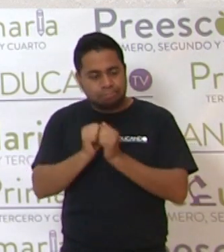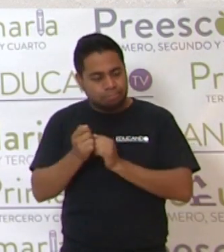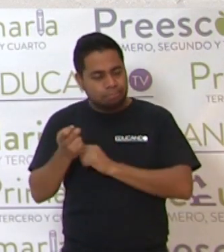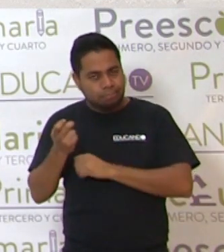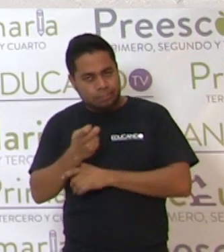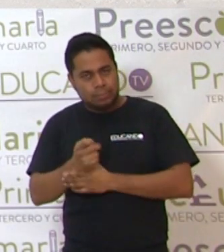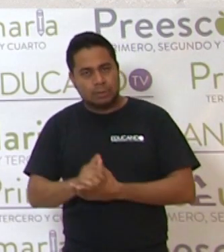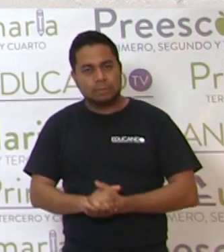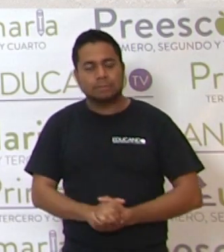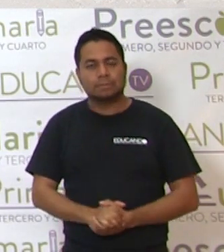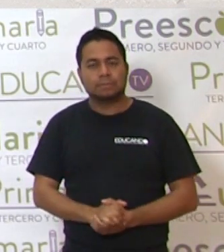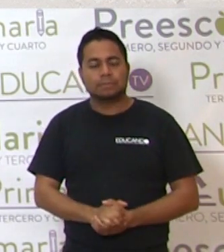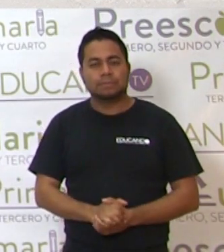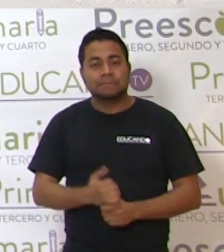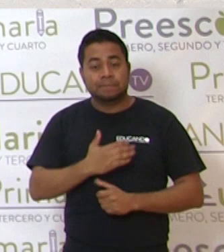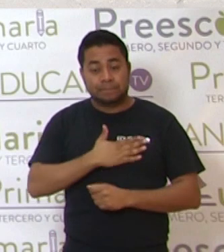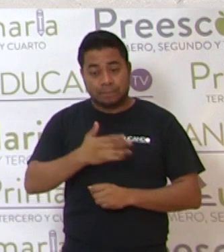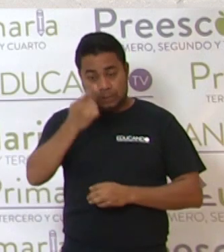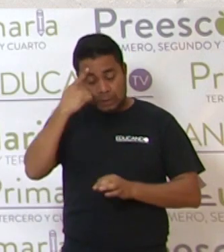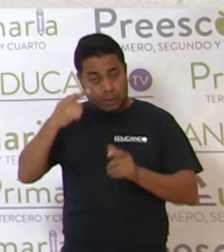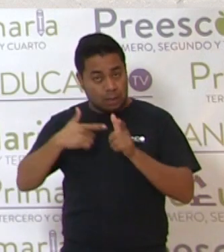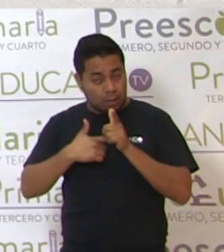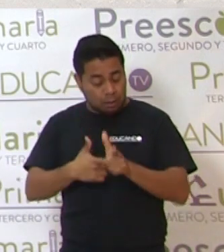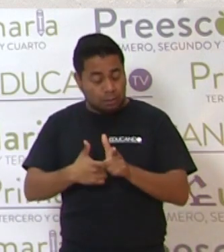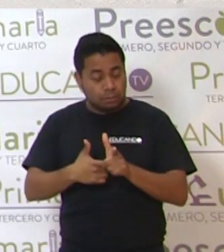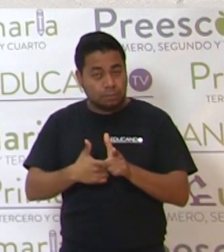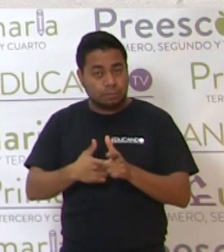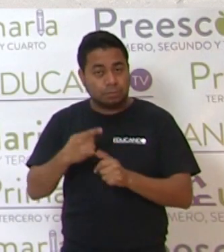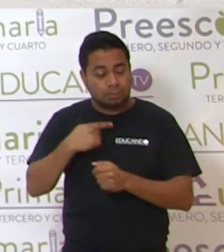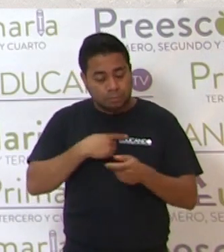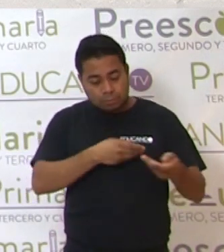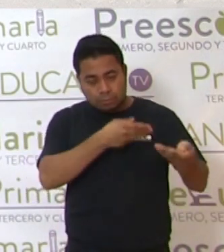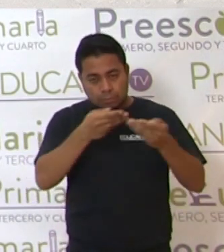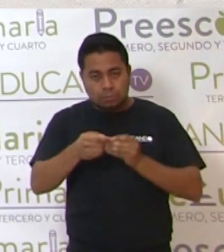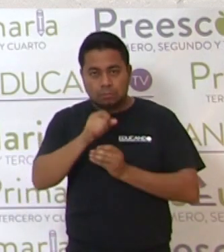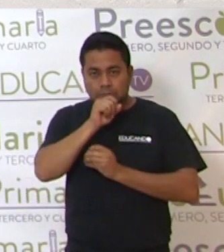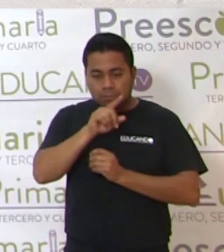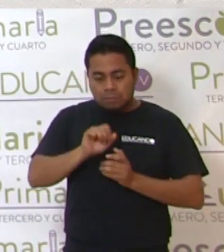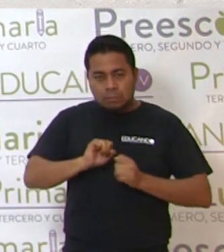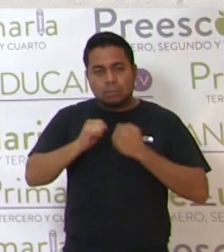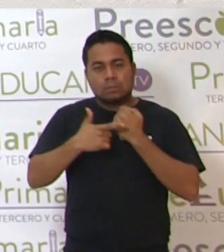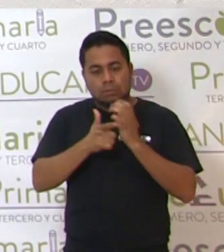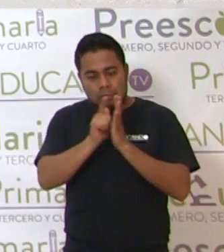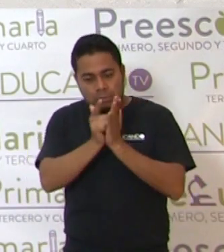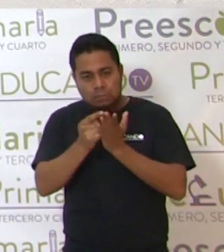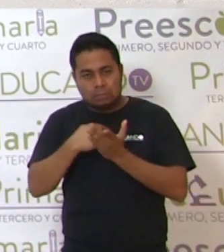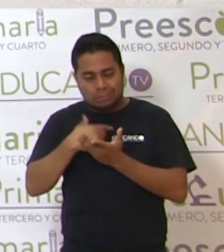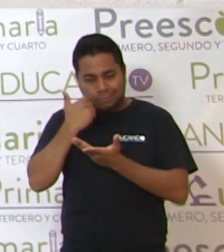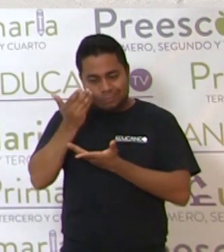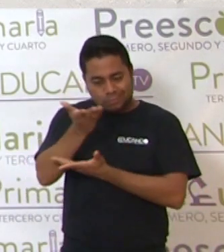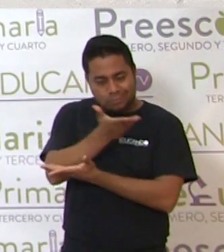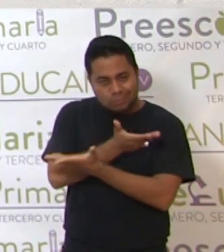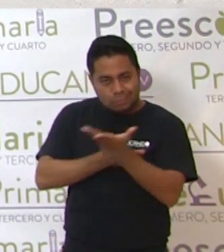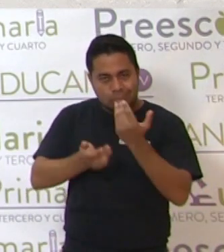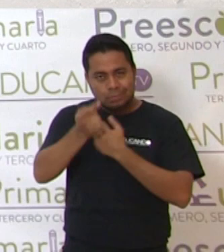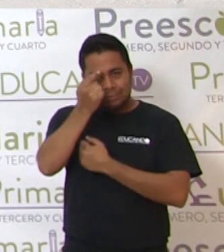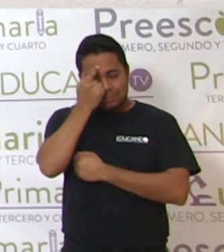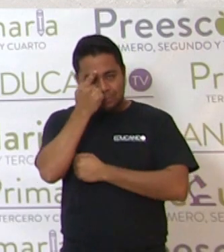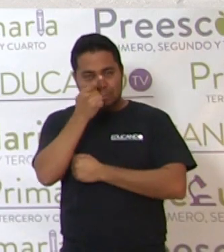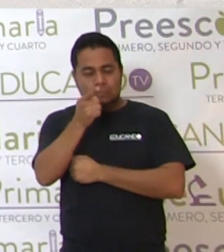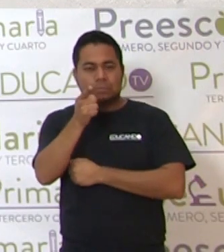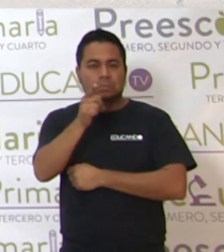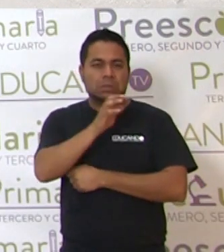trabajo. Bueno, para continuar, te traje también unos libros que te quiero compartir para que tú